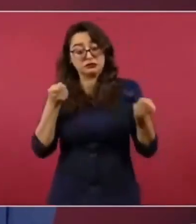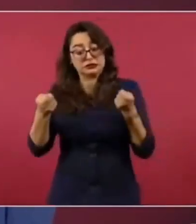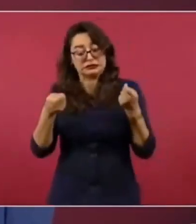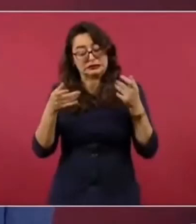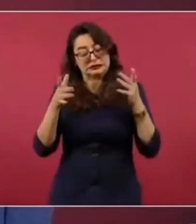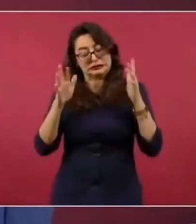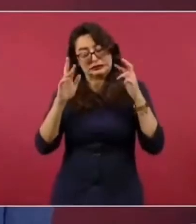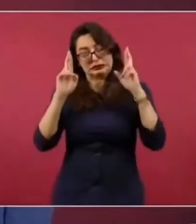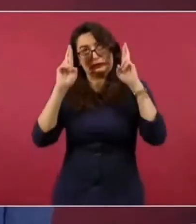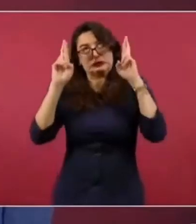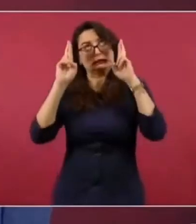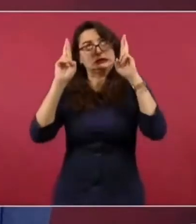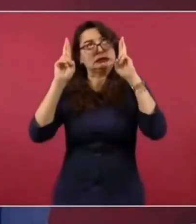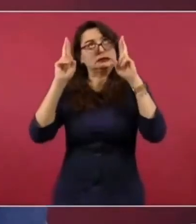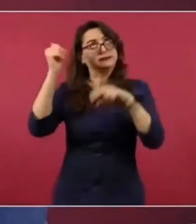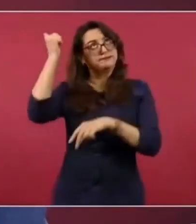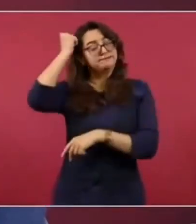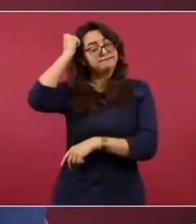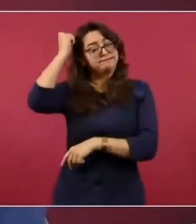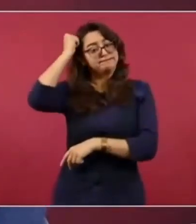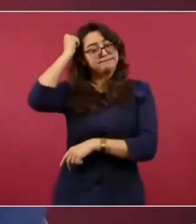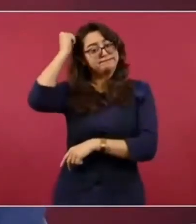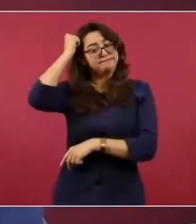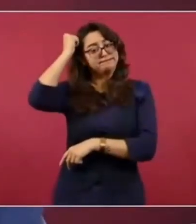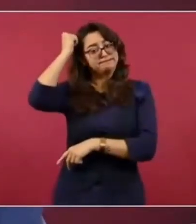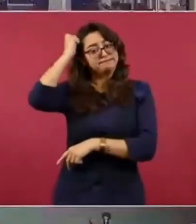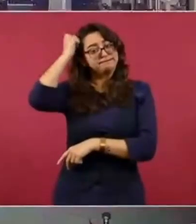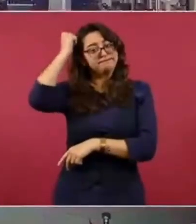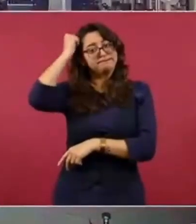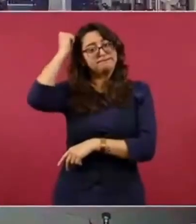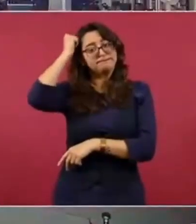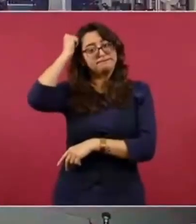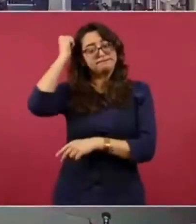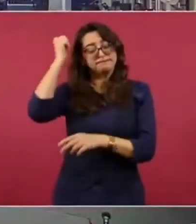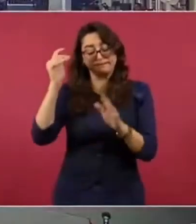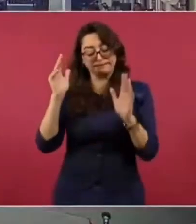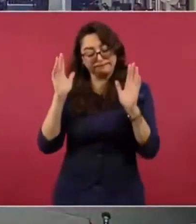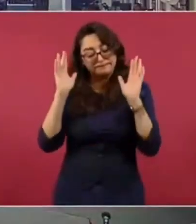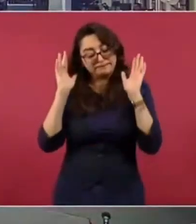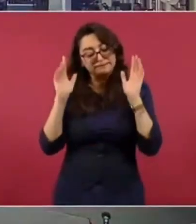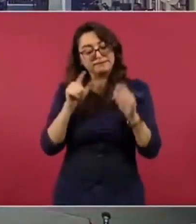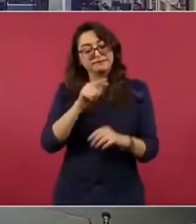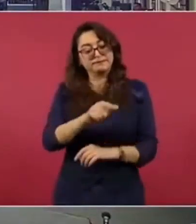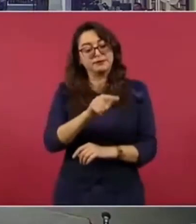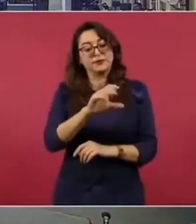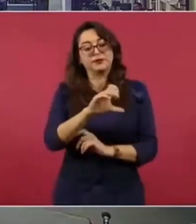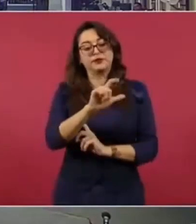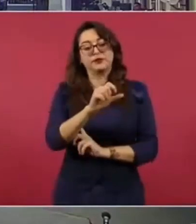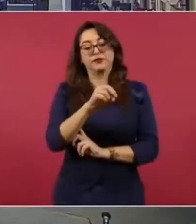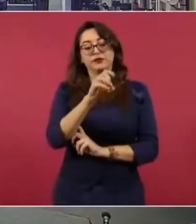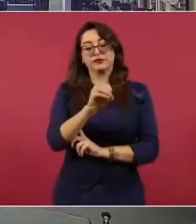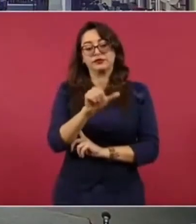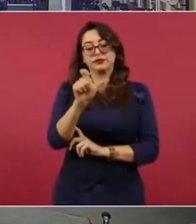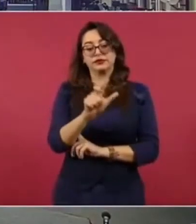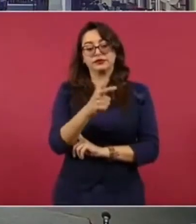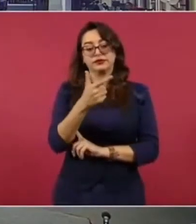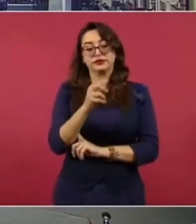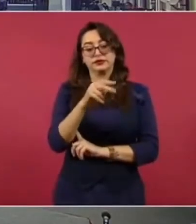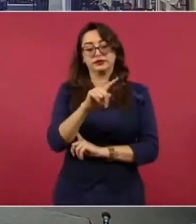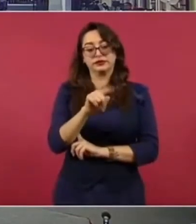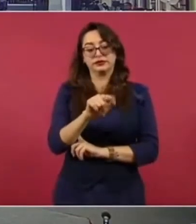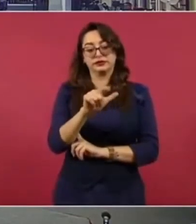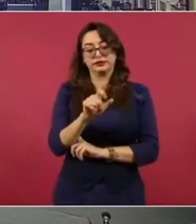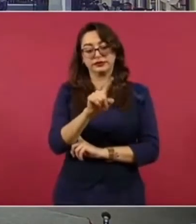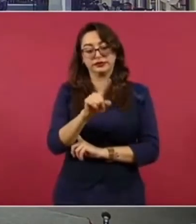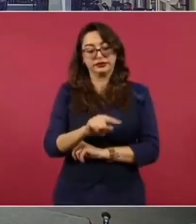toco madera. Hay una canción de Serrat